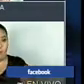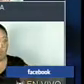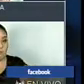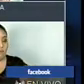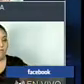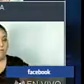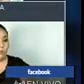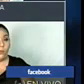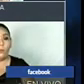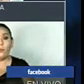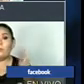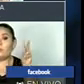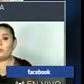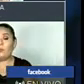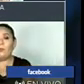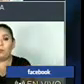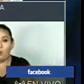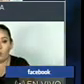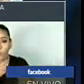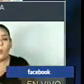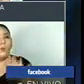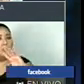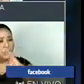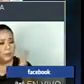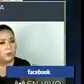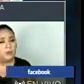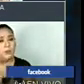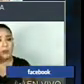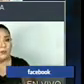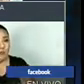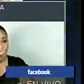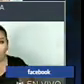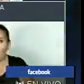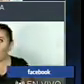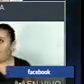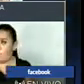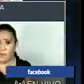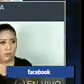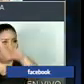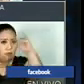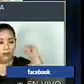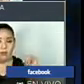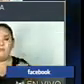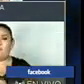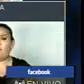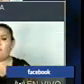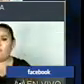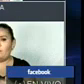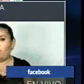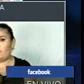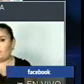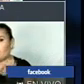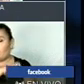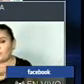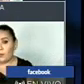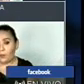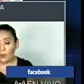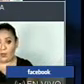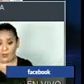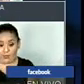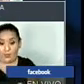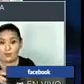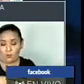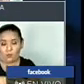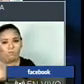a raíz de esta emergencia, que es una paralización a nivel global. Lo hemos visto en todas partes del mundo y El Salvador no es la excepción. Ellos surgían de que se